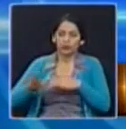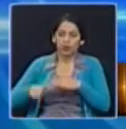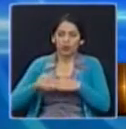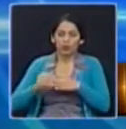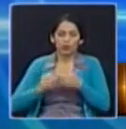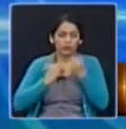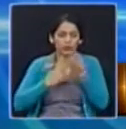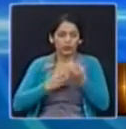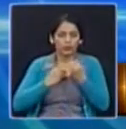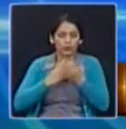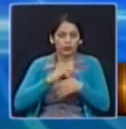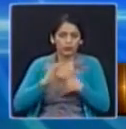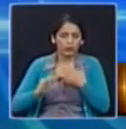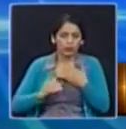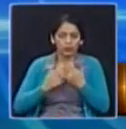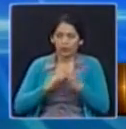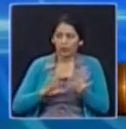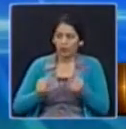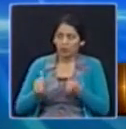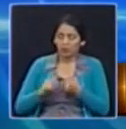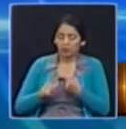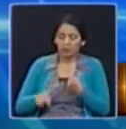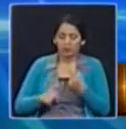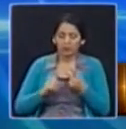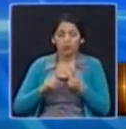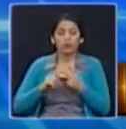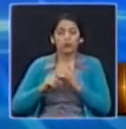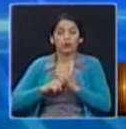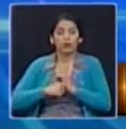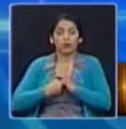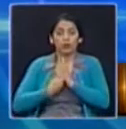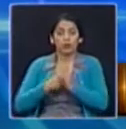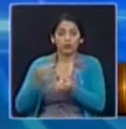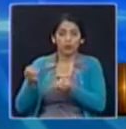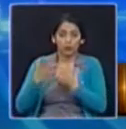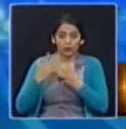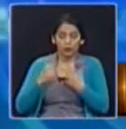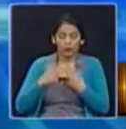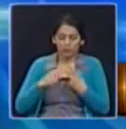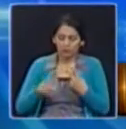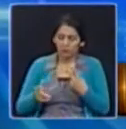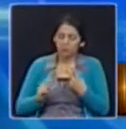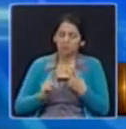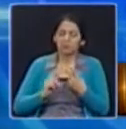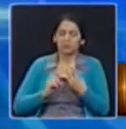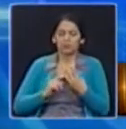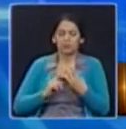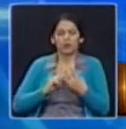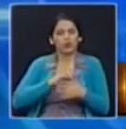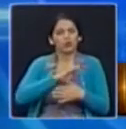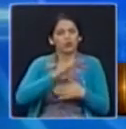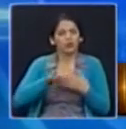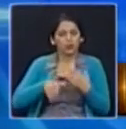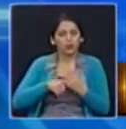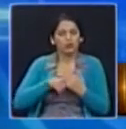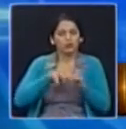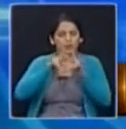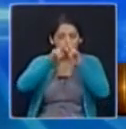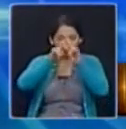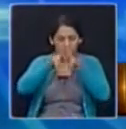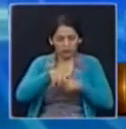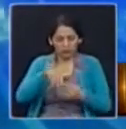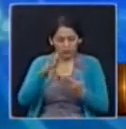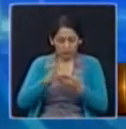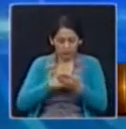informe del Contralor sobre el caso Singe y obviamente vamos a analizar todo el expediente porque es